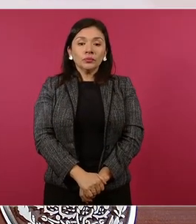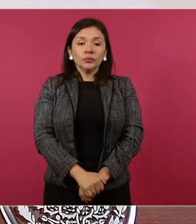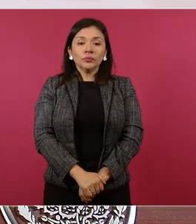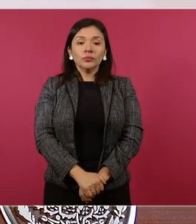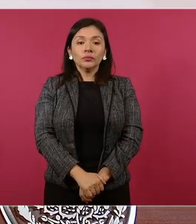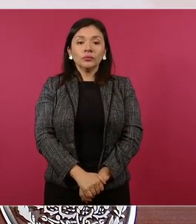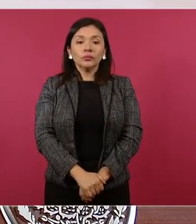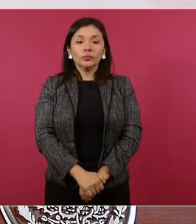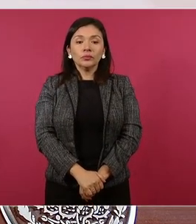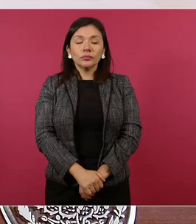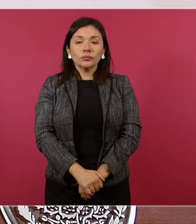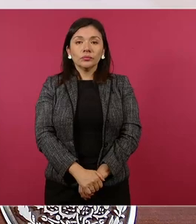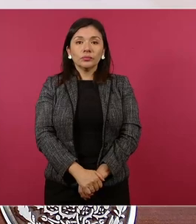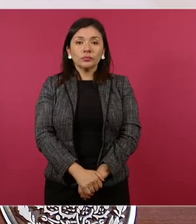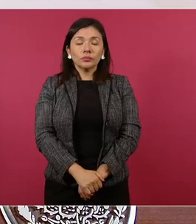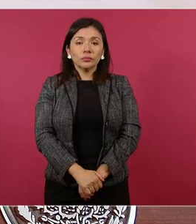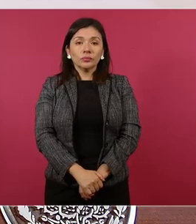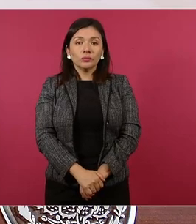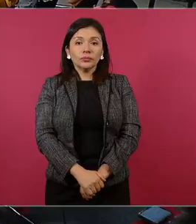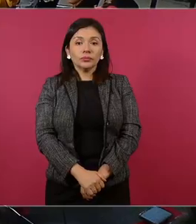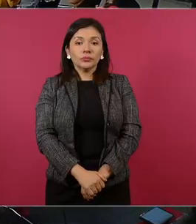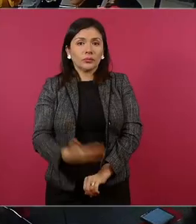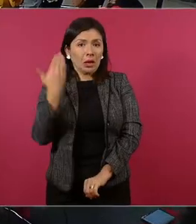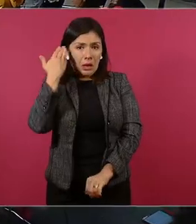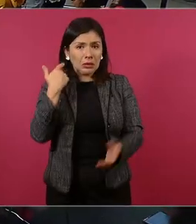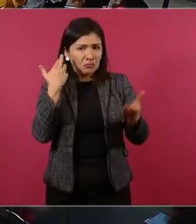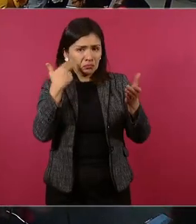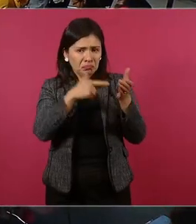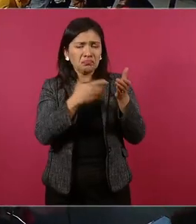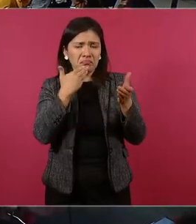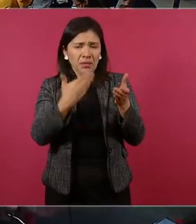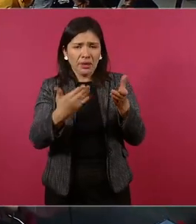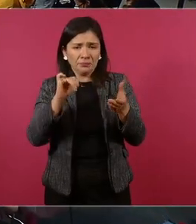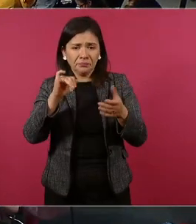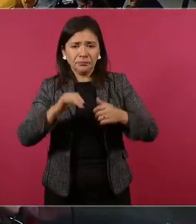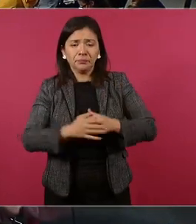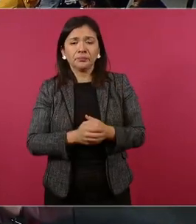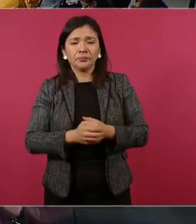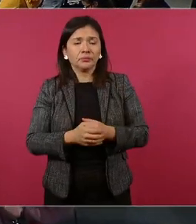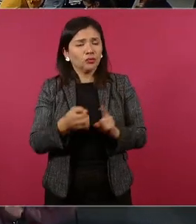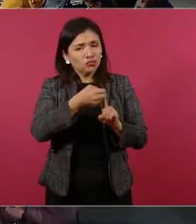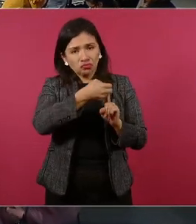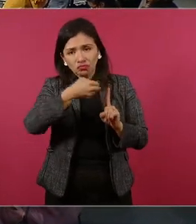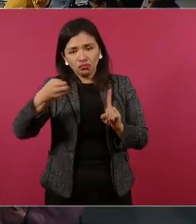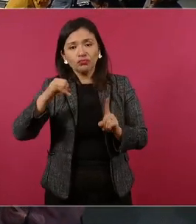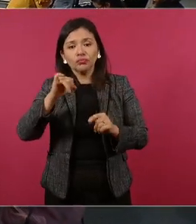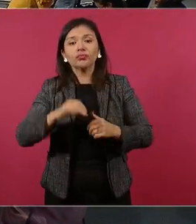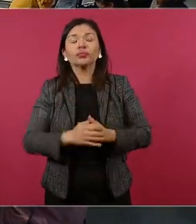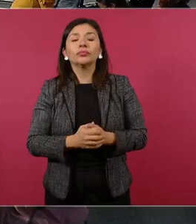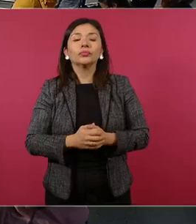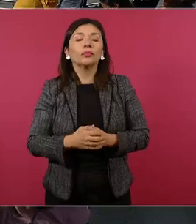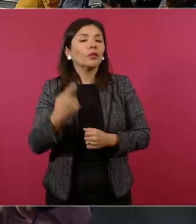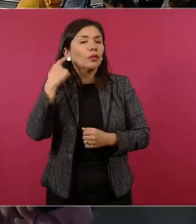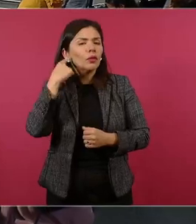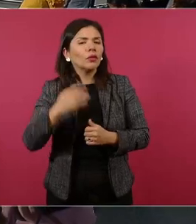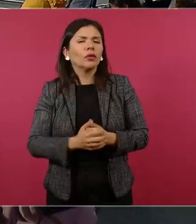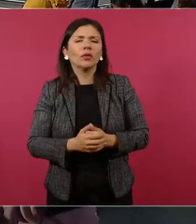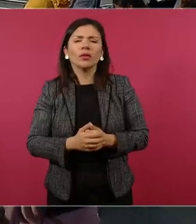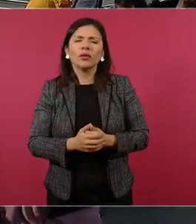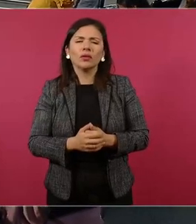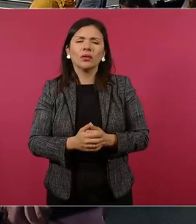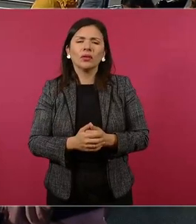sí se oyó bien el que puse sí s se escuchó bien todo completo fente muy